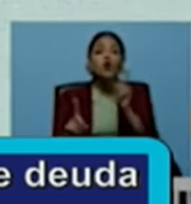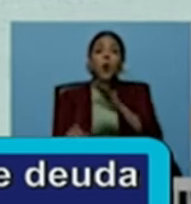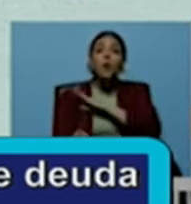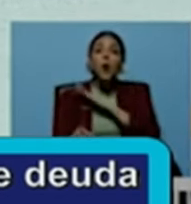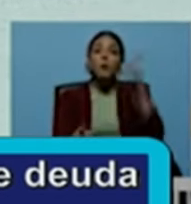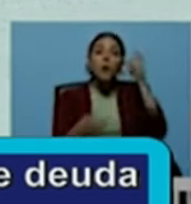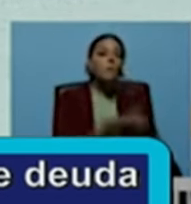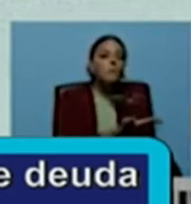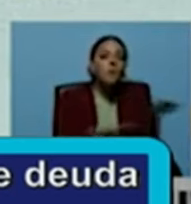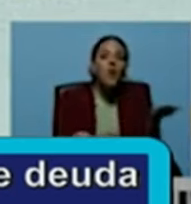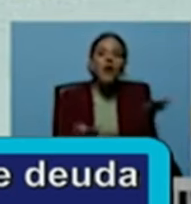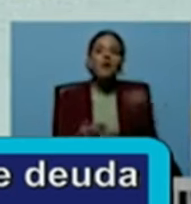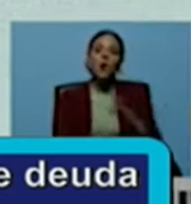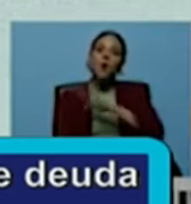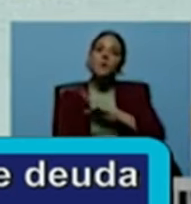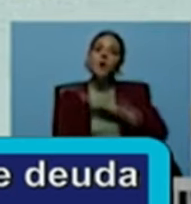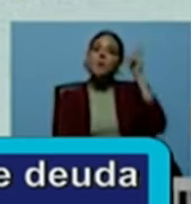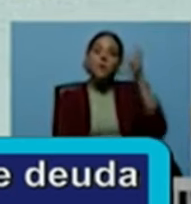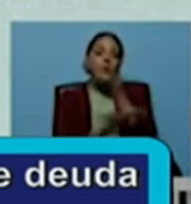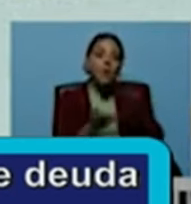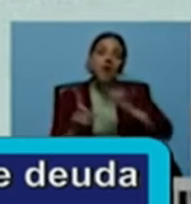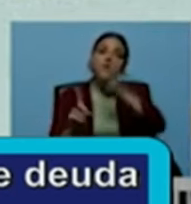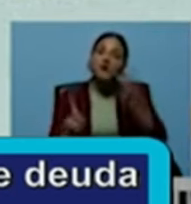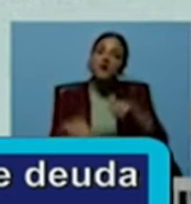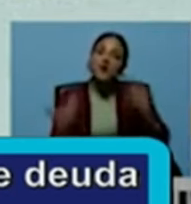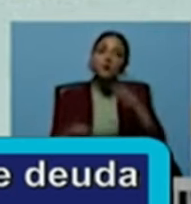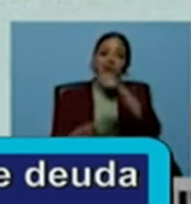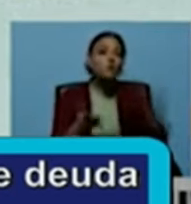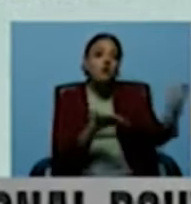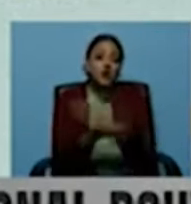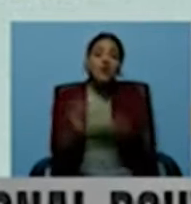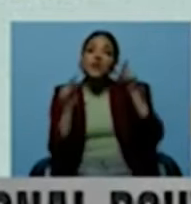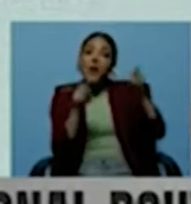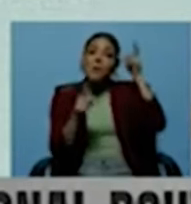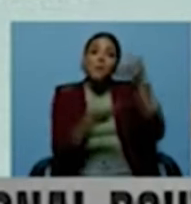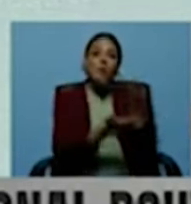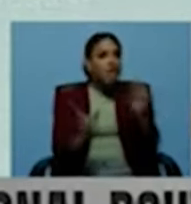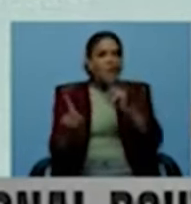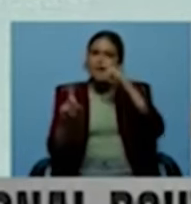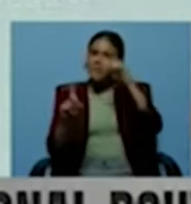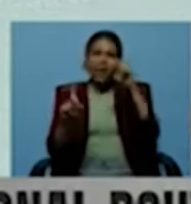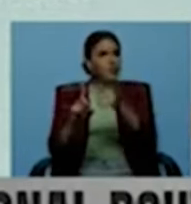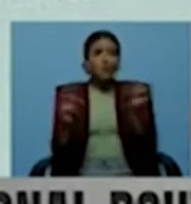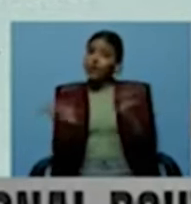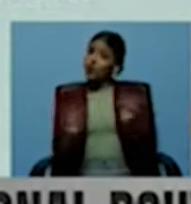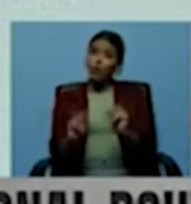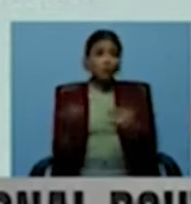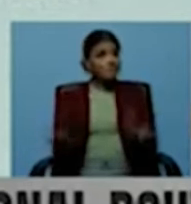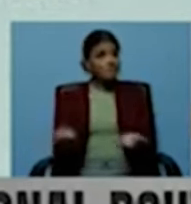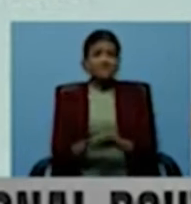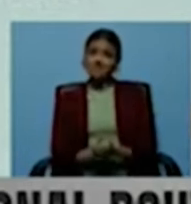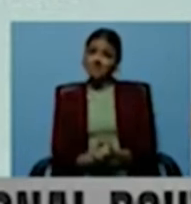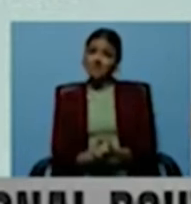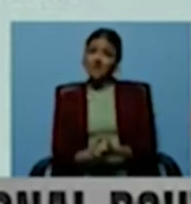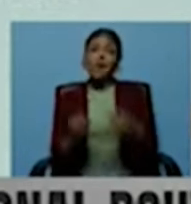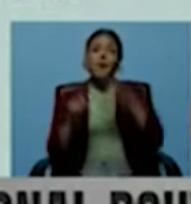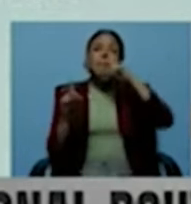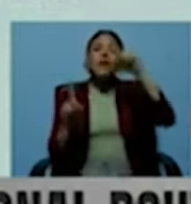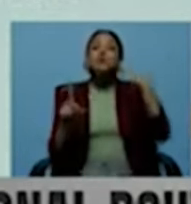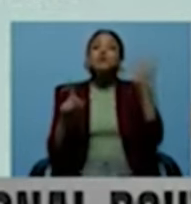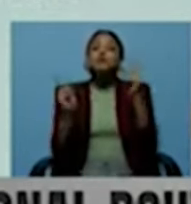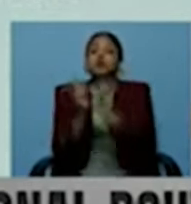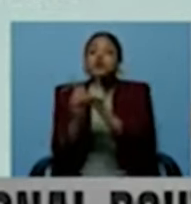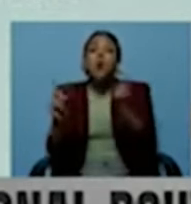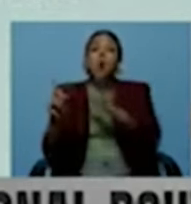en ese contexto hay una discrepancia también de los montos, porque Venezuela dice 350 millones, que ustedes lo